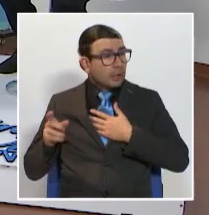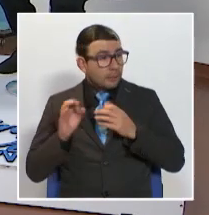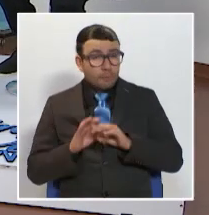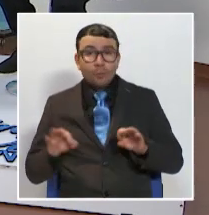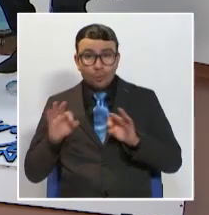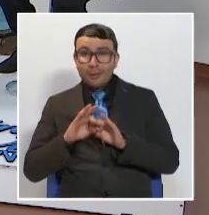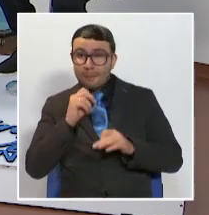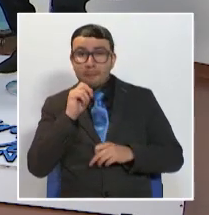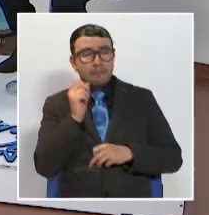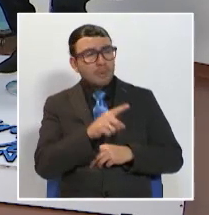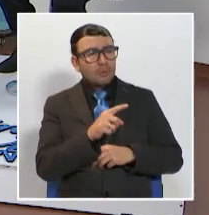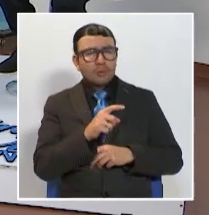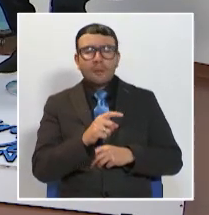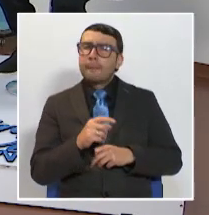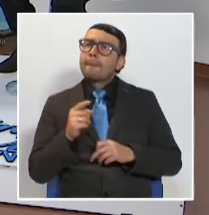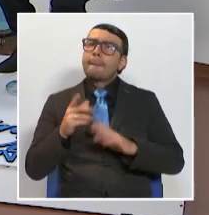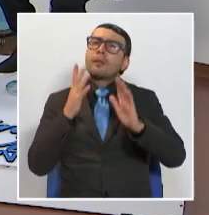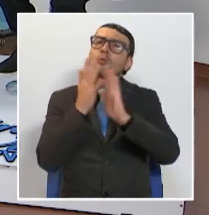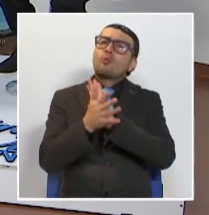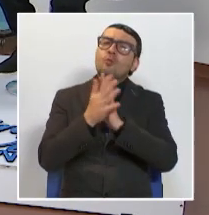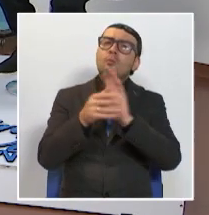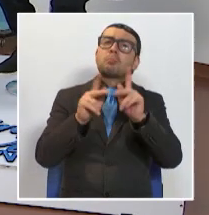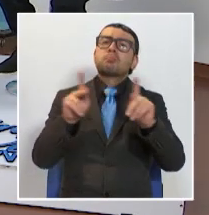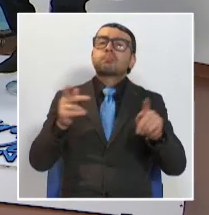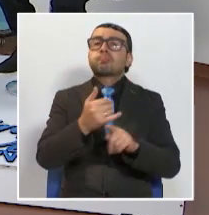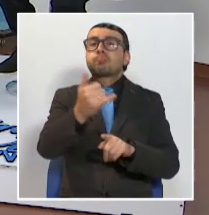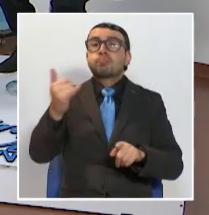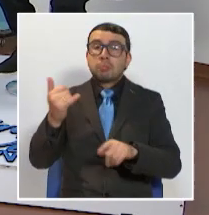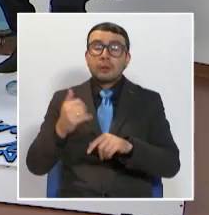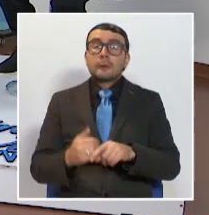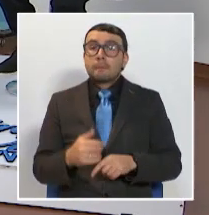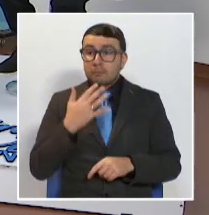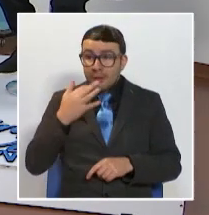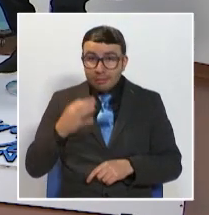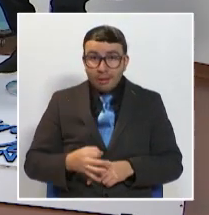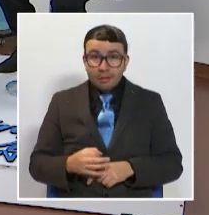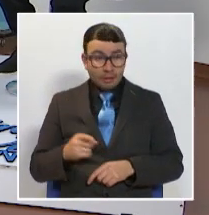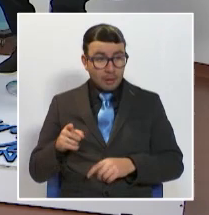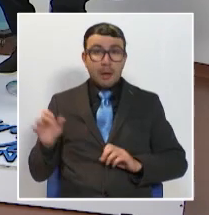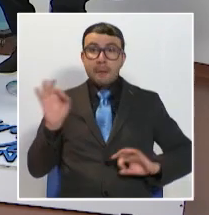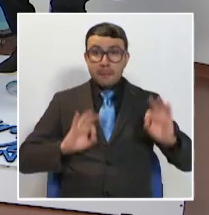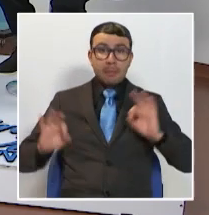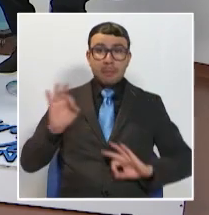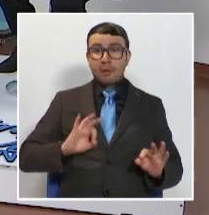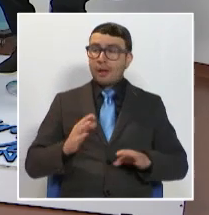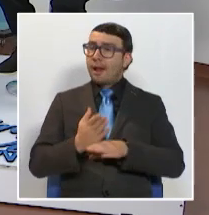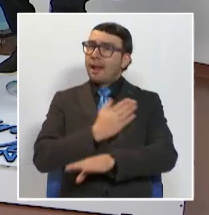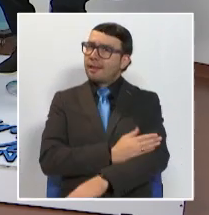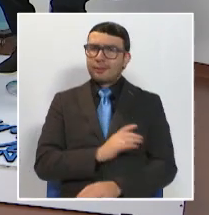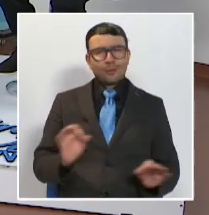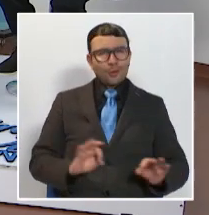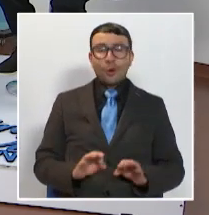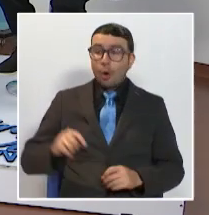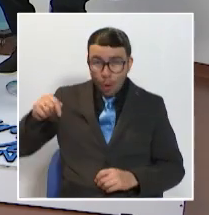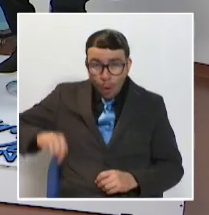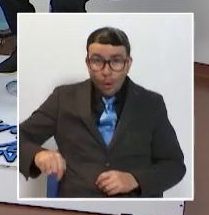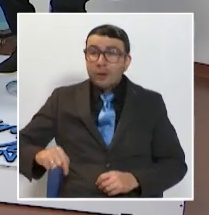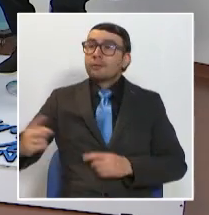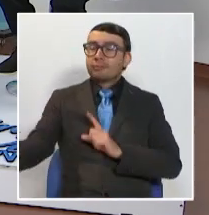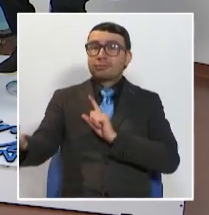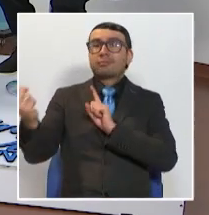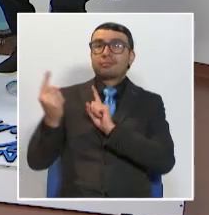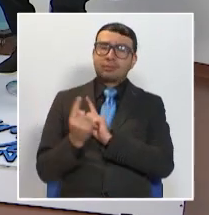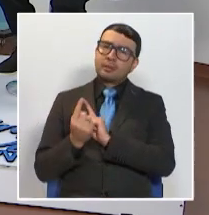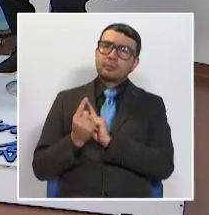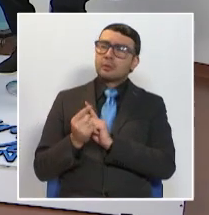pregunta y le contamos a todos los televidentes que realmente esto no estaba preparado. Como les contamos, fue un caso clínico que le llegó a mi padre y el